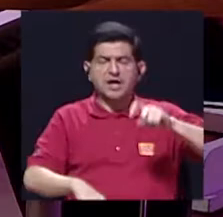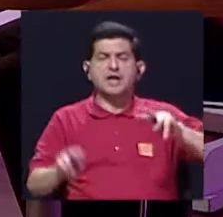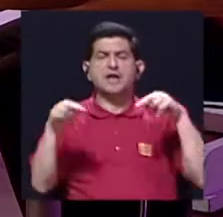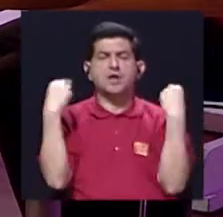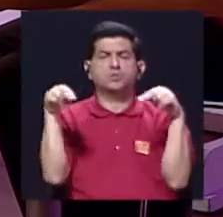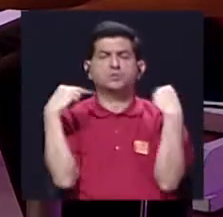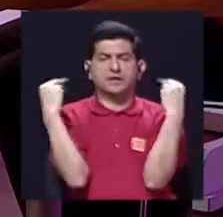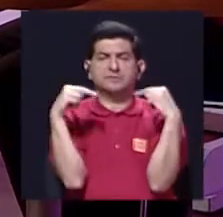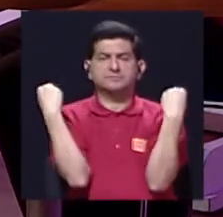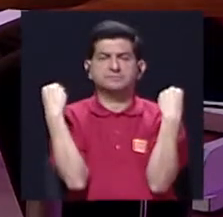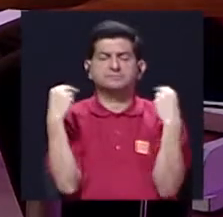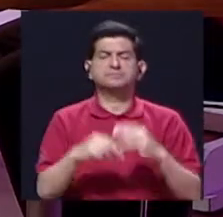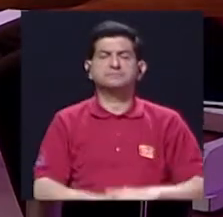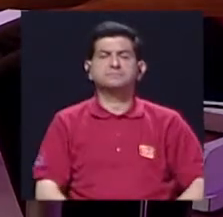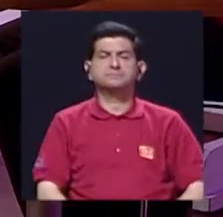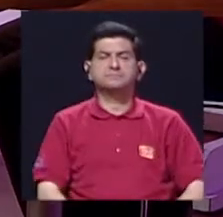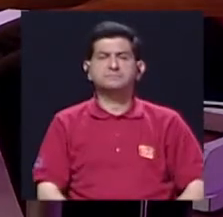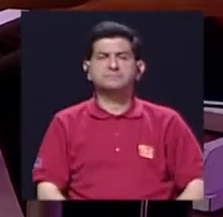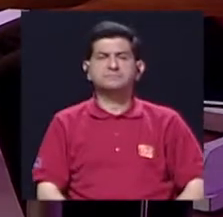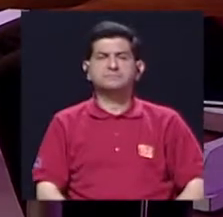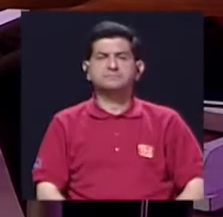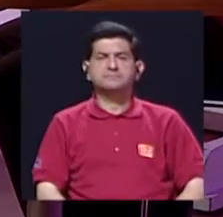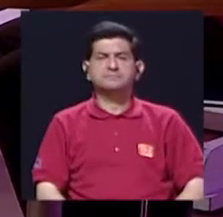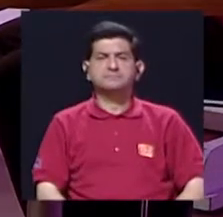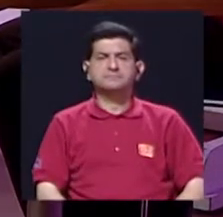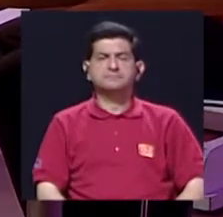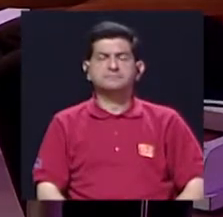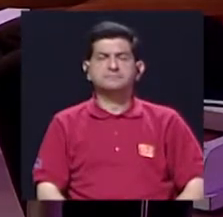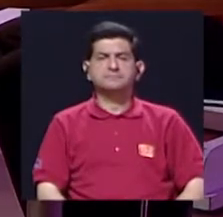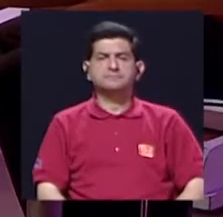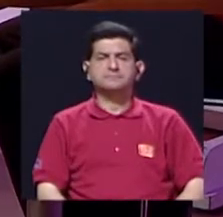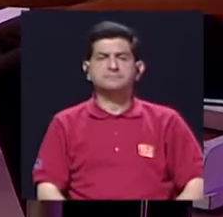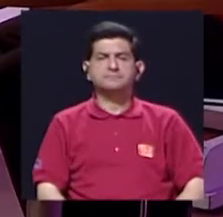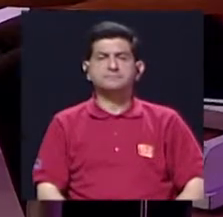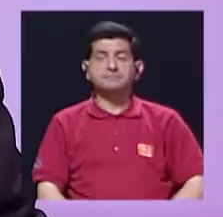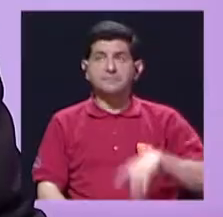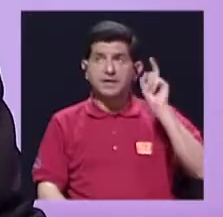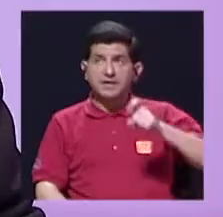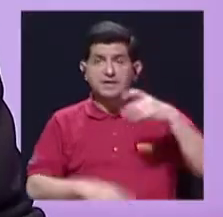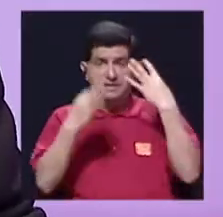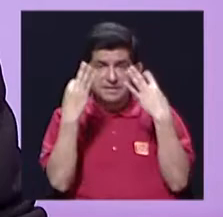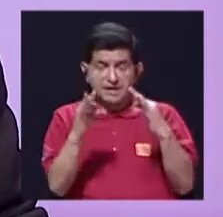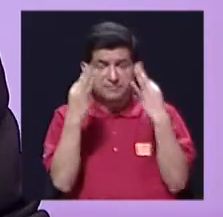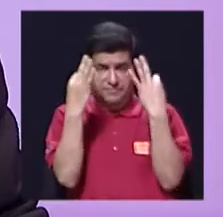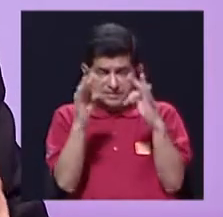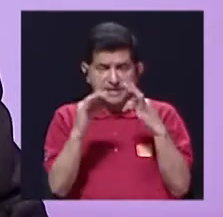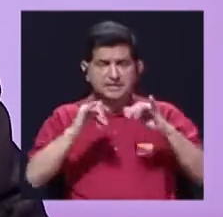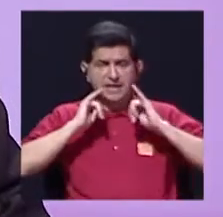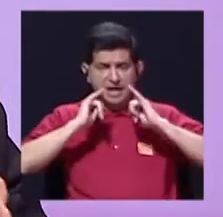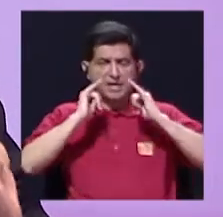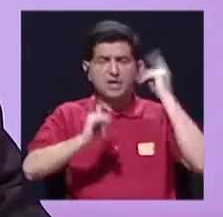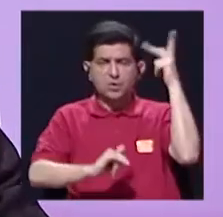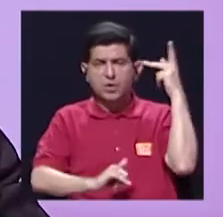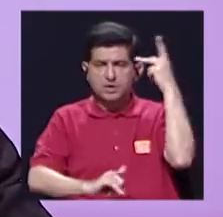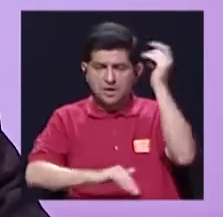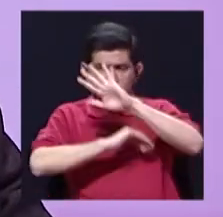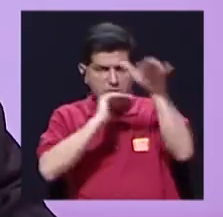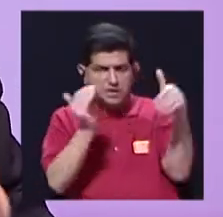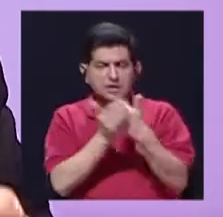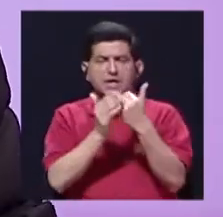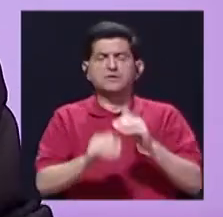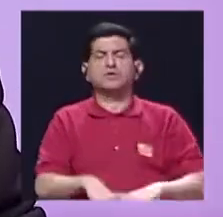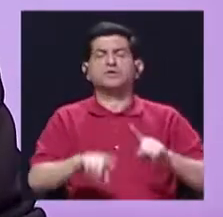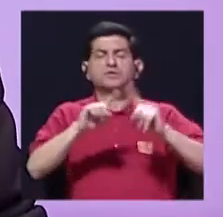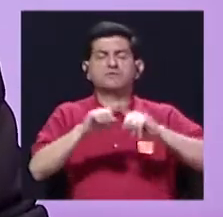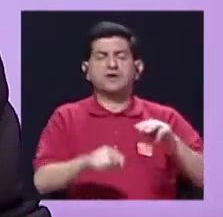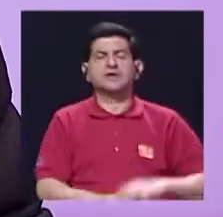neutral y que debe procurar la igualdad política de todos los asociados